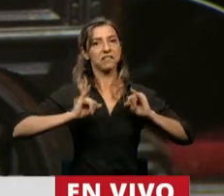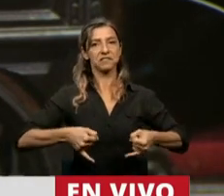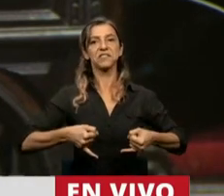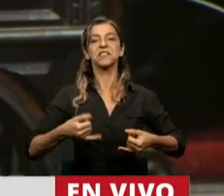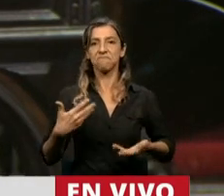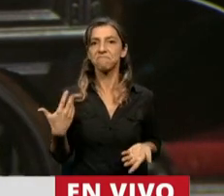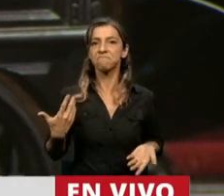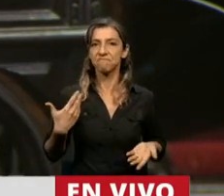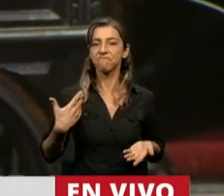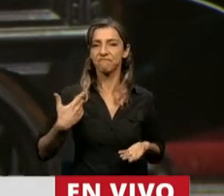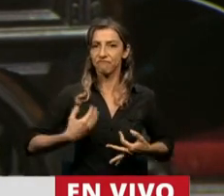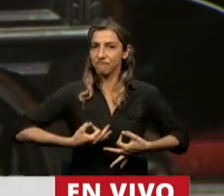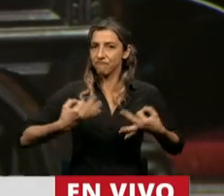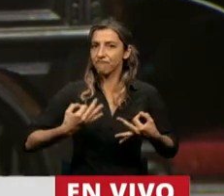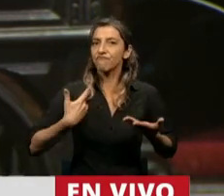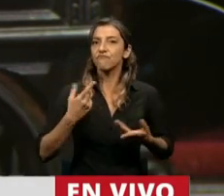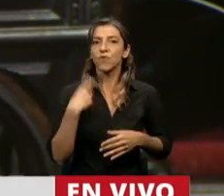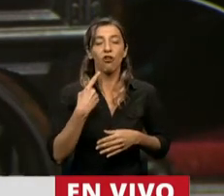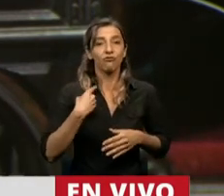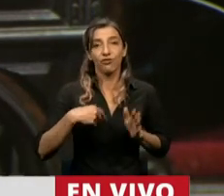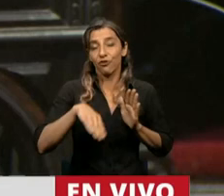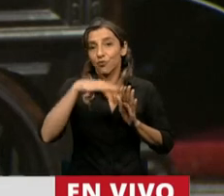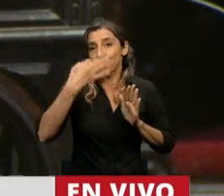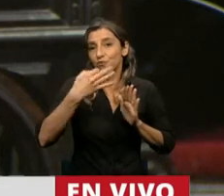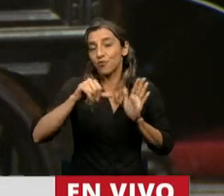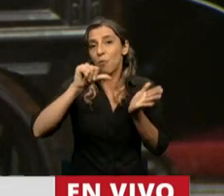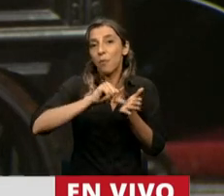país en ratificar este acuerdo. Ahora bien,